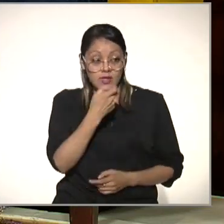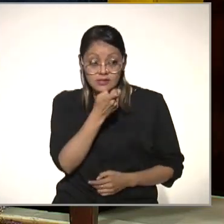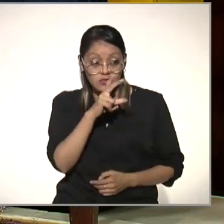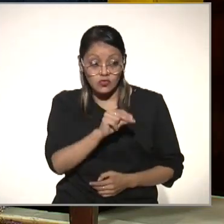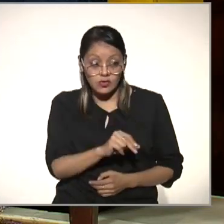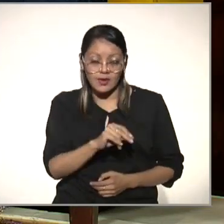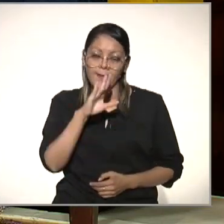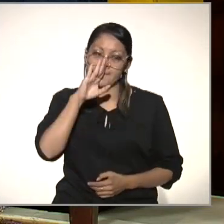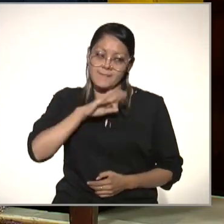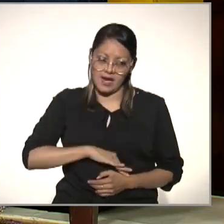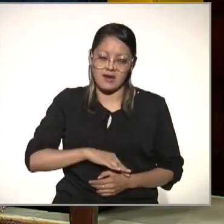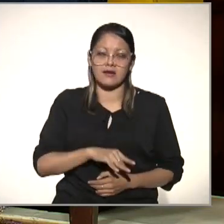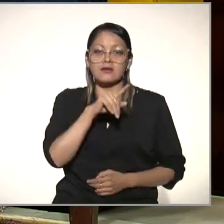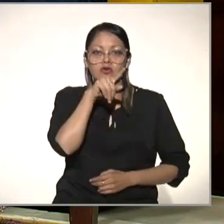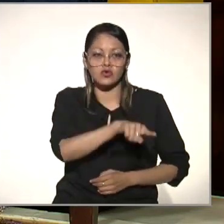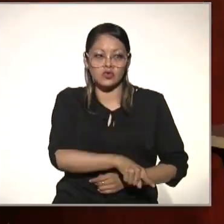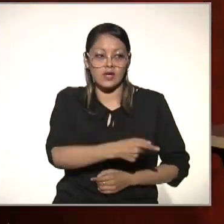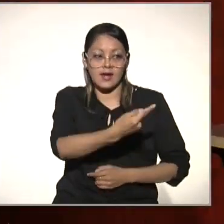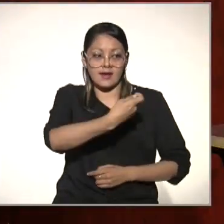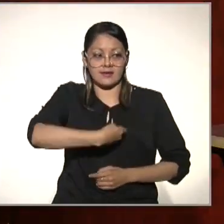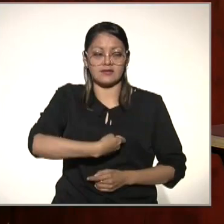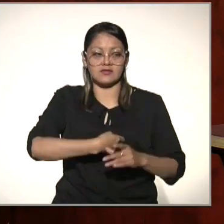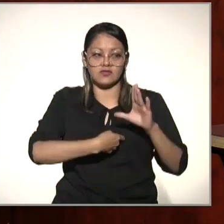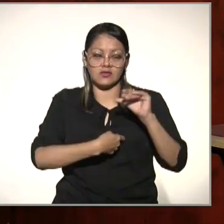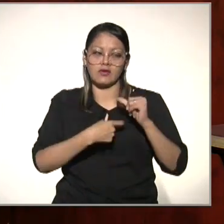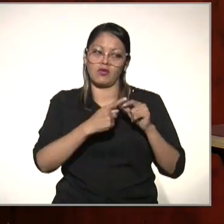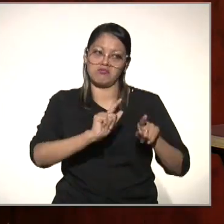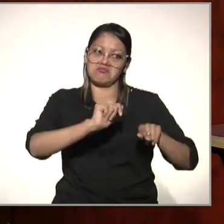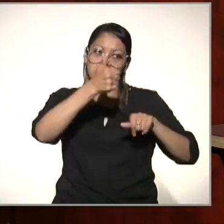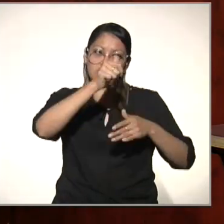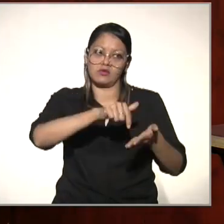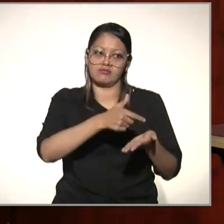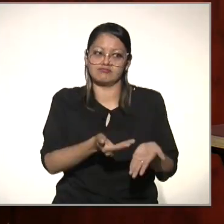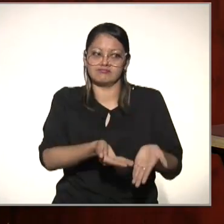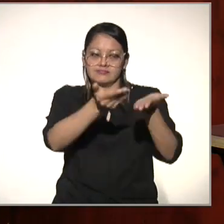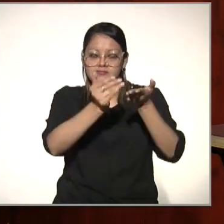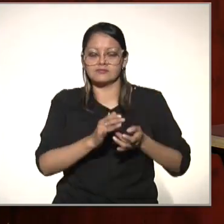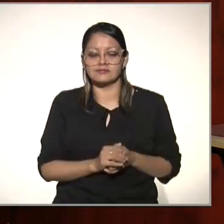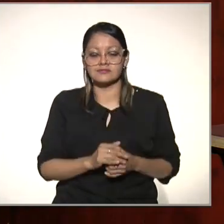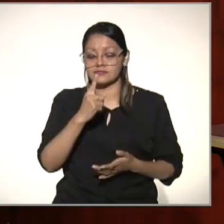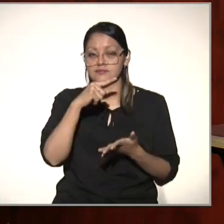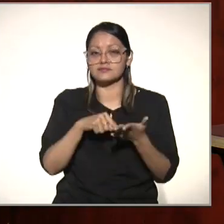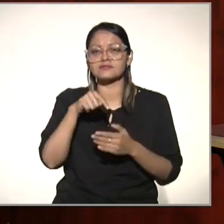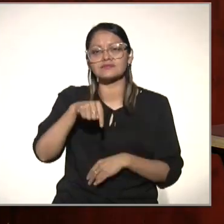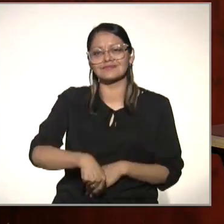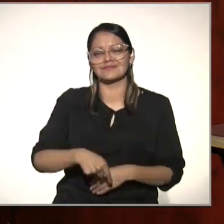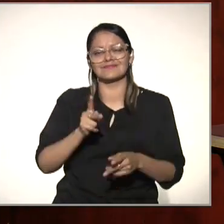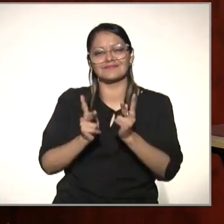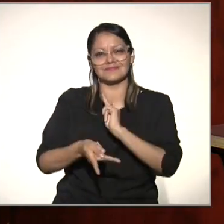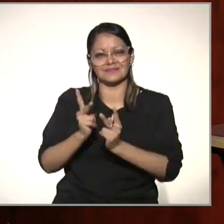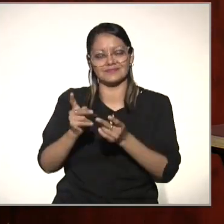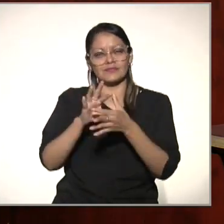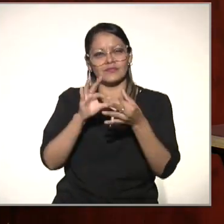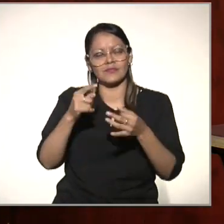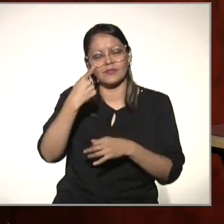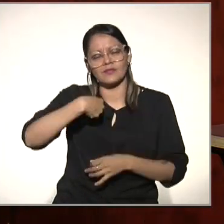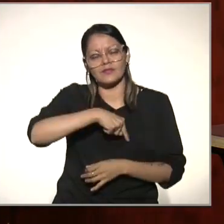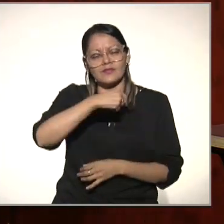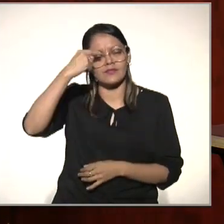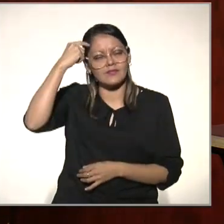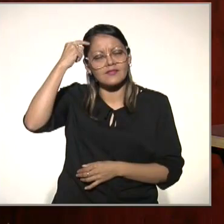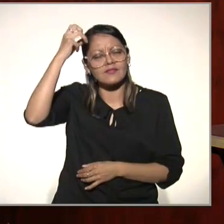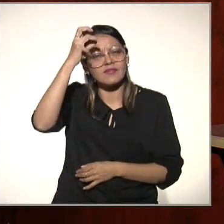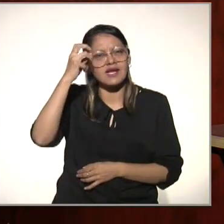no, no perteneces, o si no te tienes que ir a otro lugar. Sí creo que este espacio a mí me encantaría que sirviera como un espacio para reflexionar